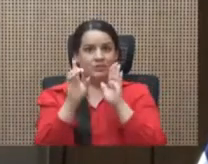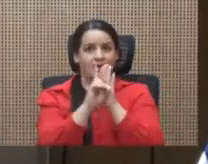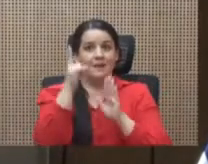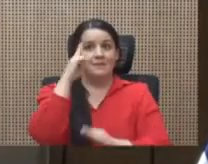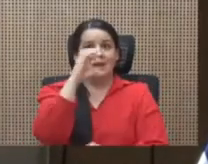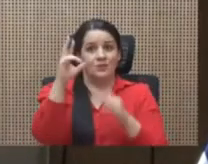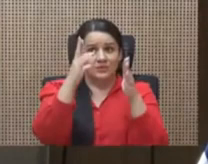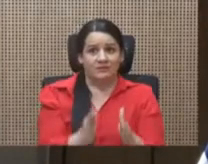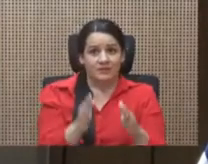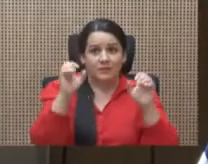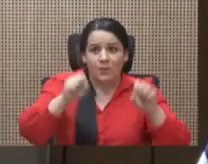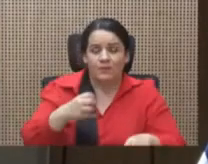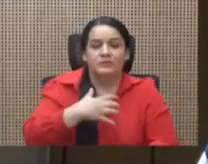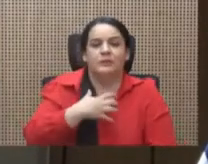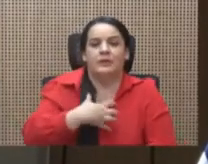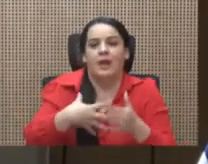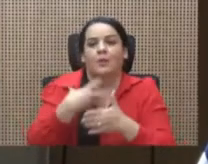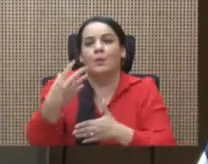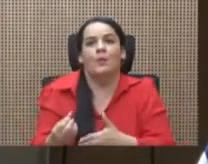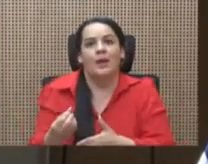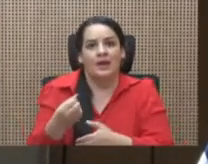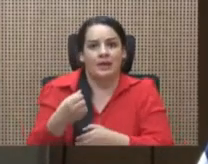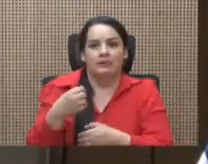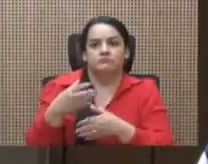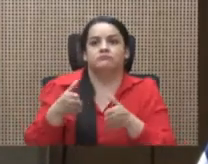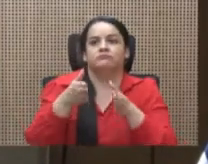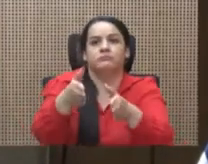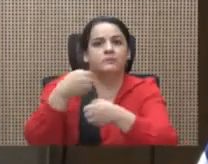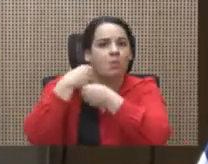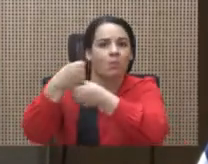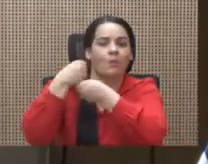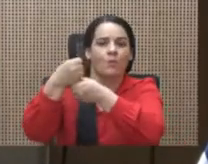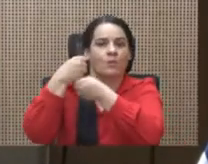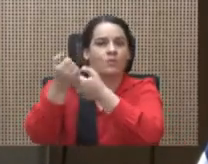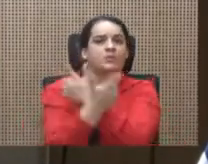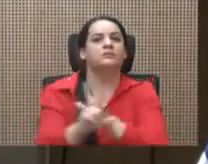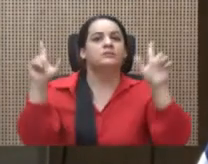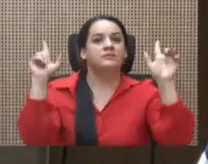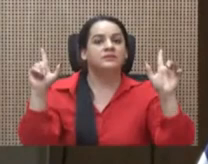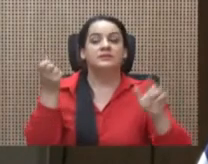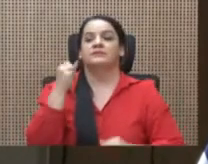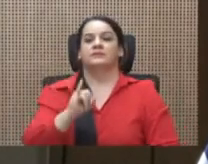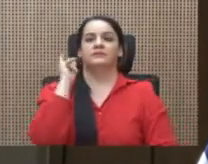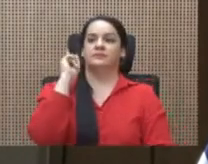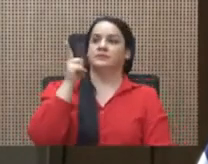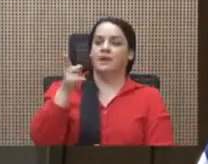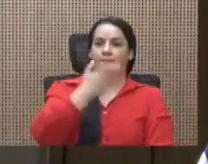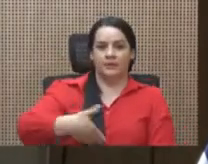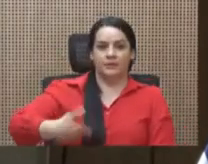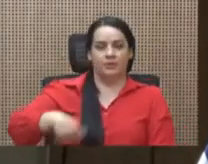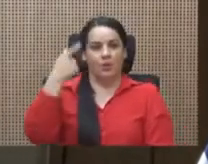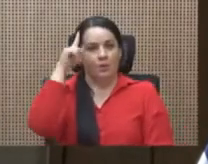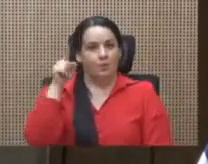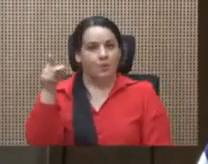costarricenses podamos protestar en las calles, podamos manifestarnos libremente, si regañamos al presidente por hablar,